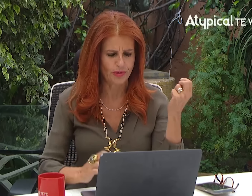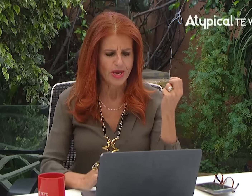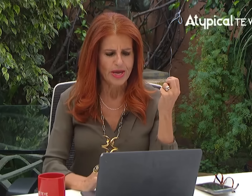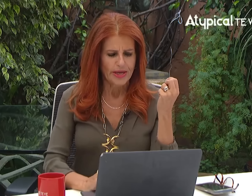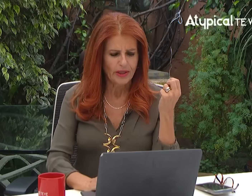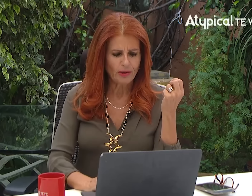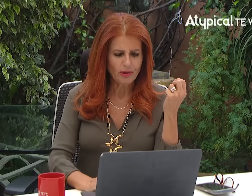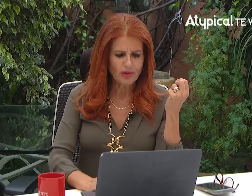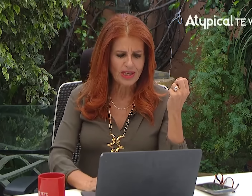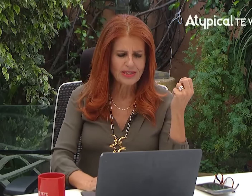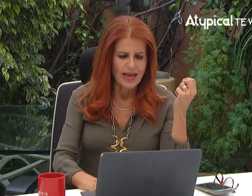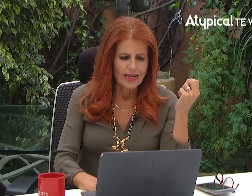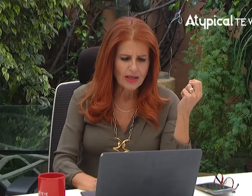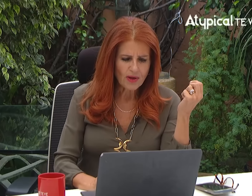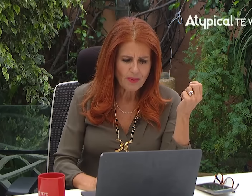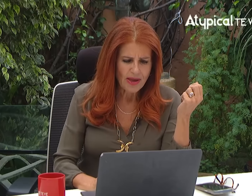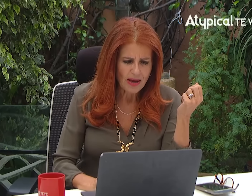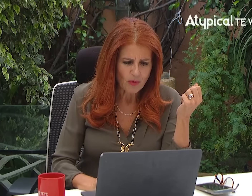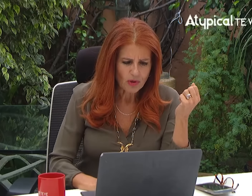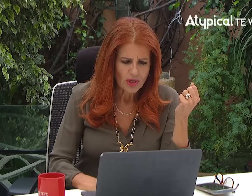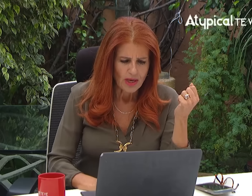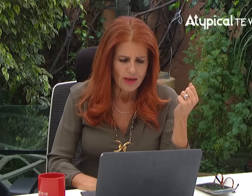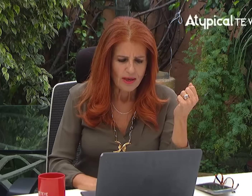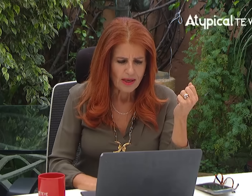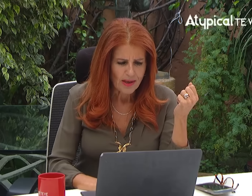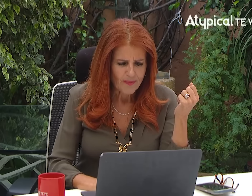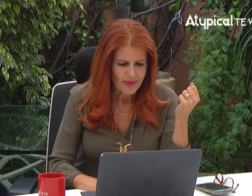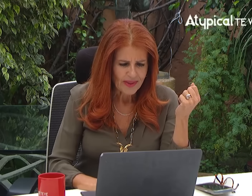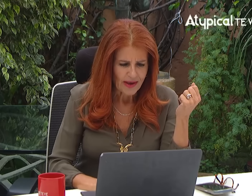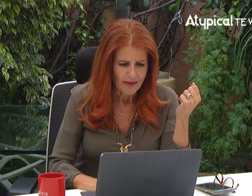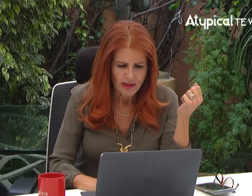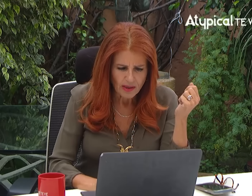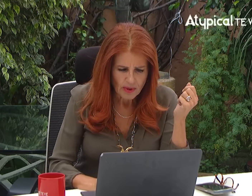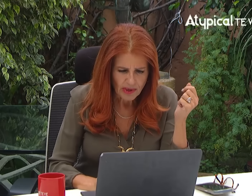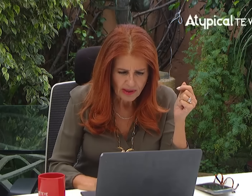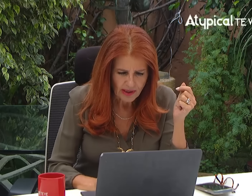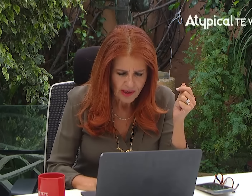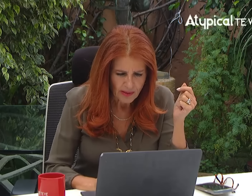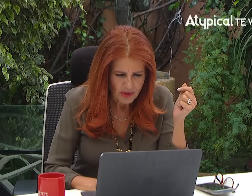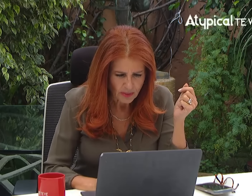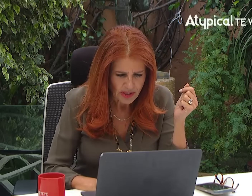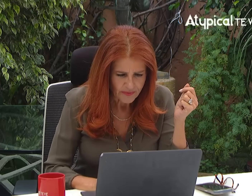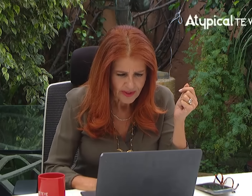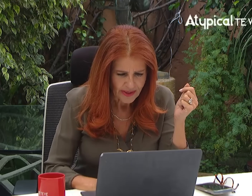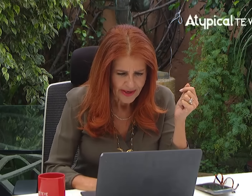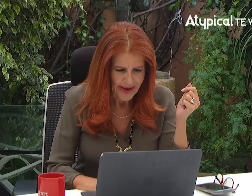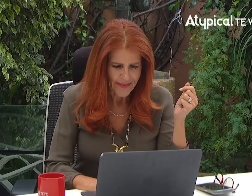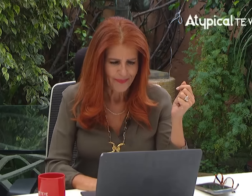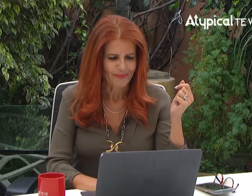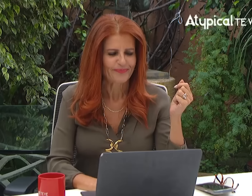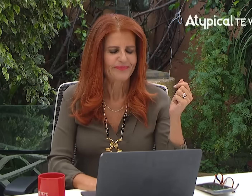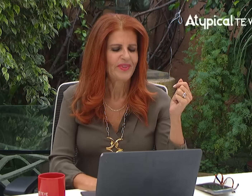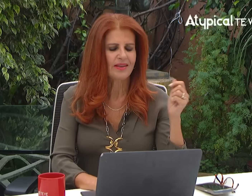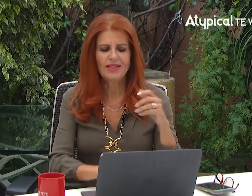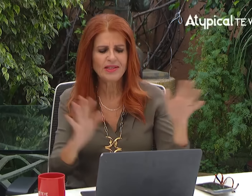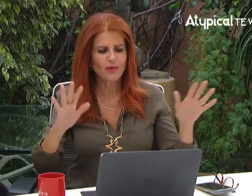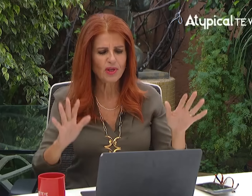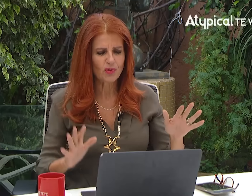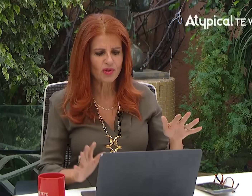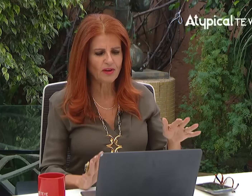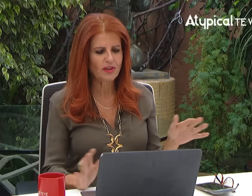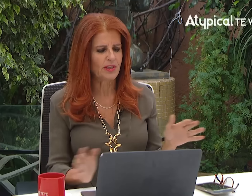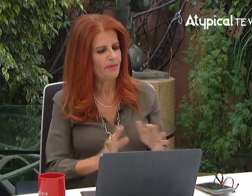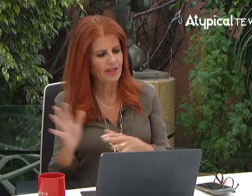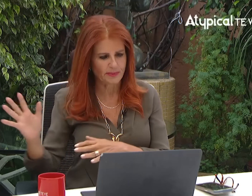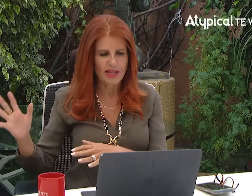otros no Entonces quiero que veamos eh A ver Déjenme ver aquí que vamos a ver Ah se echa